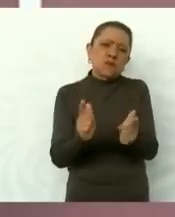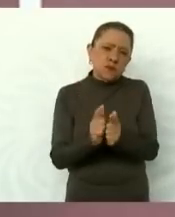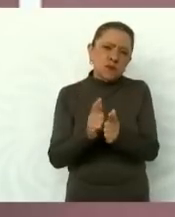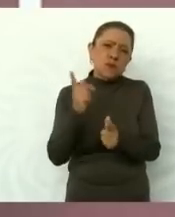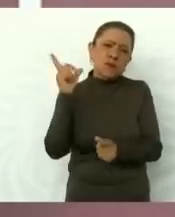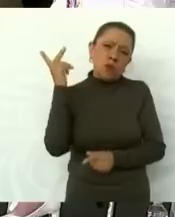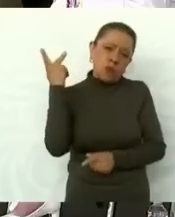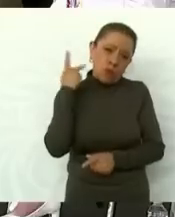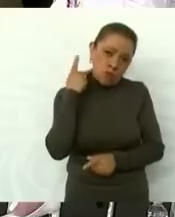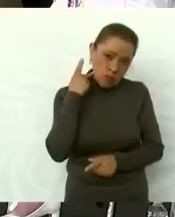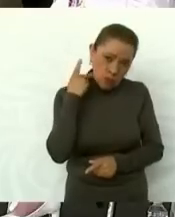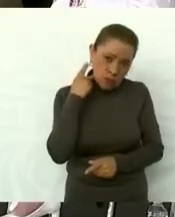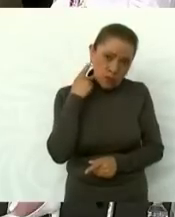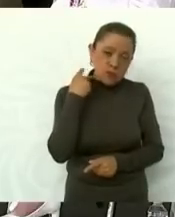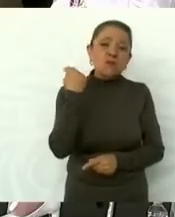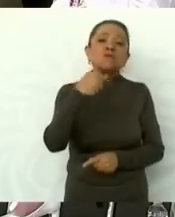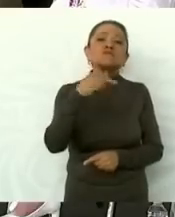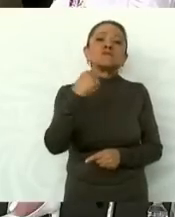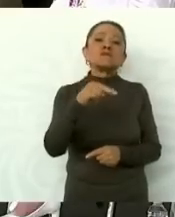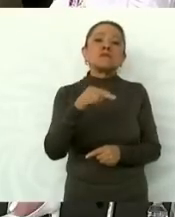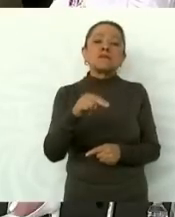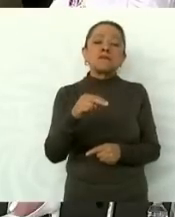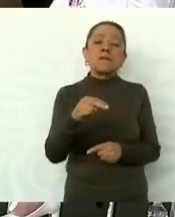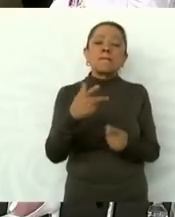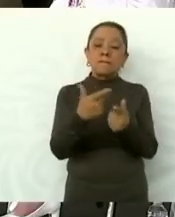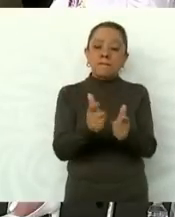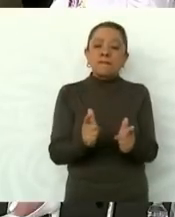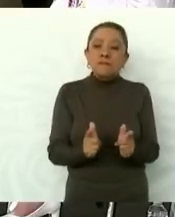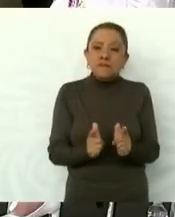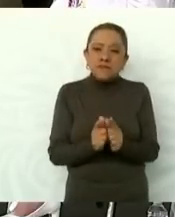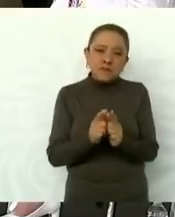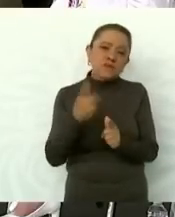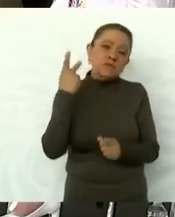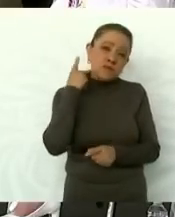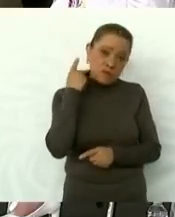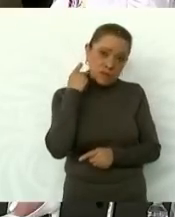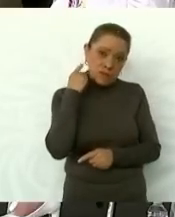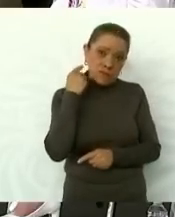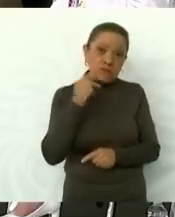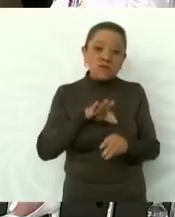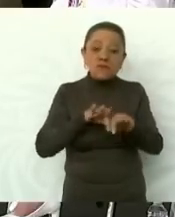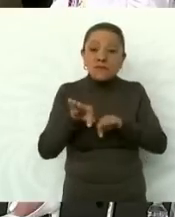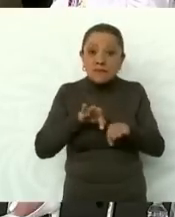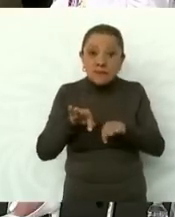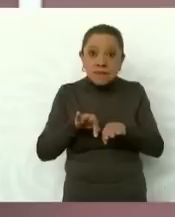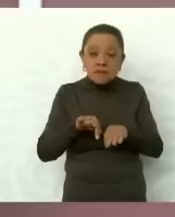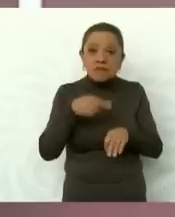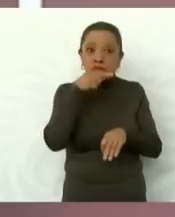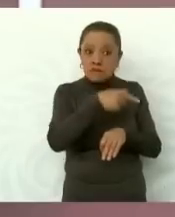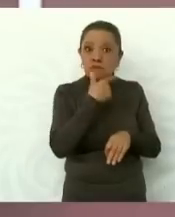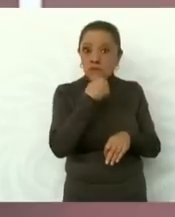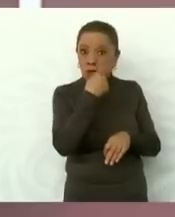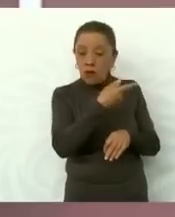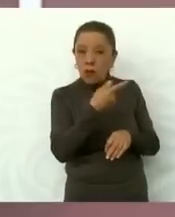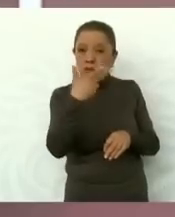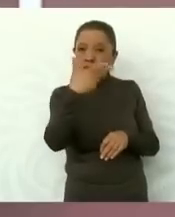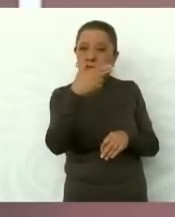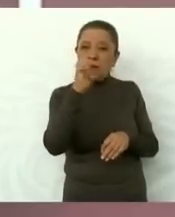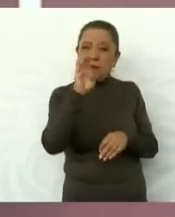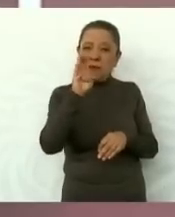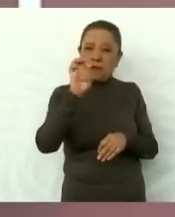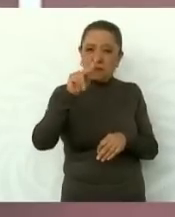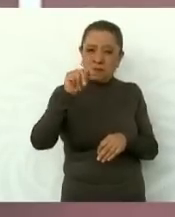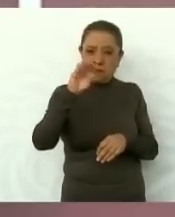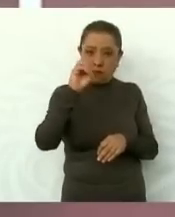el Partido Mexicano de los Trabajadores, estuvo preso por luchar por la